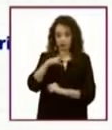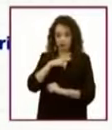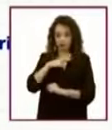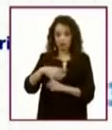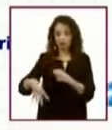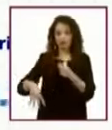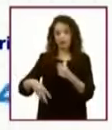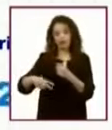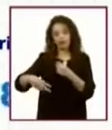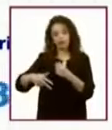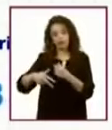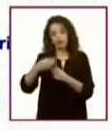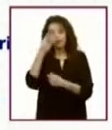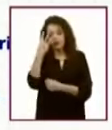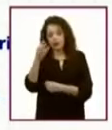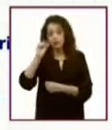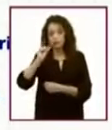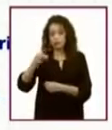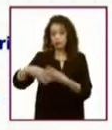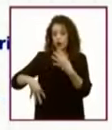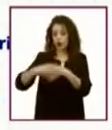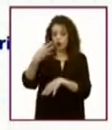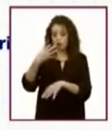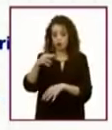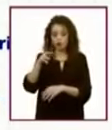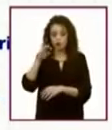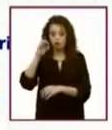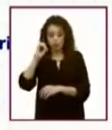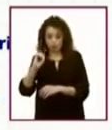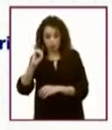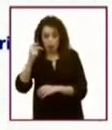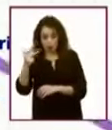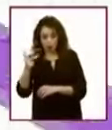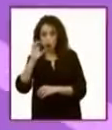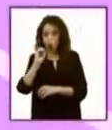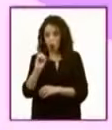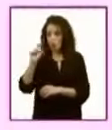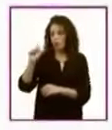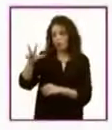3.1408 y 3.1428.